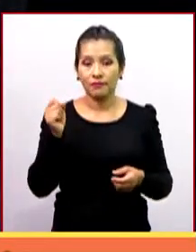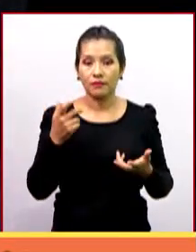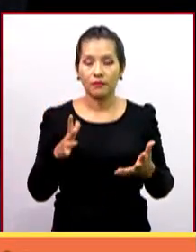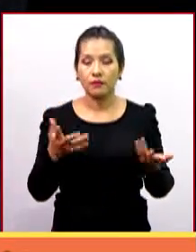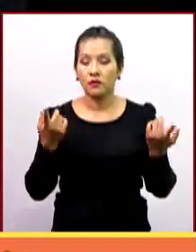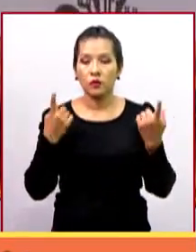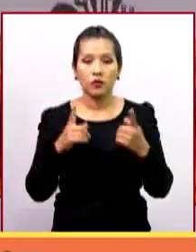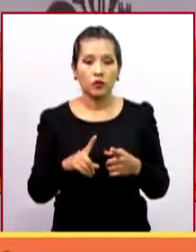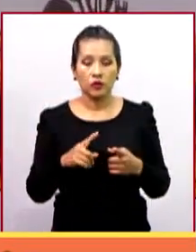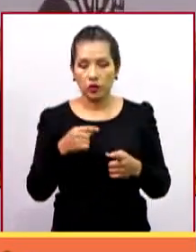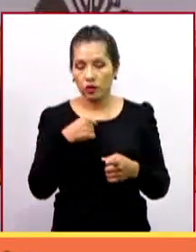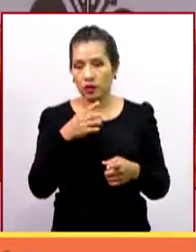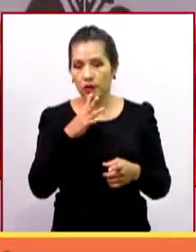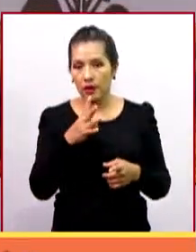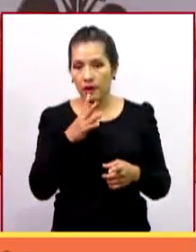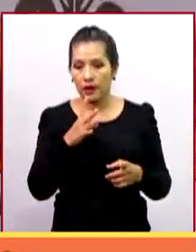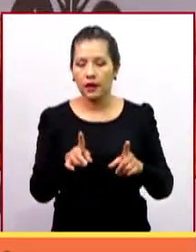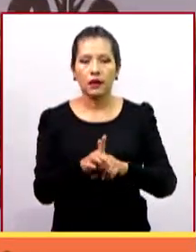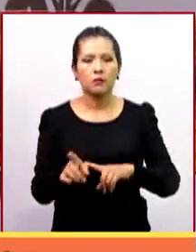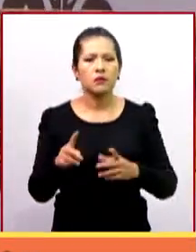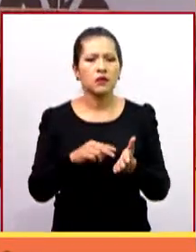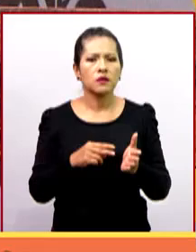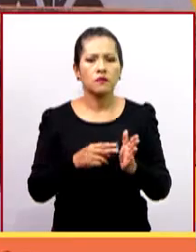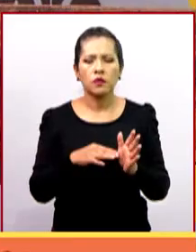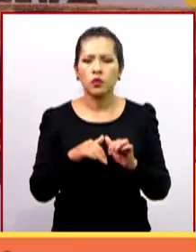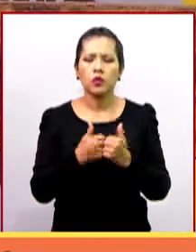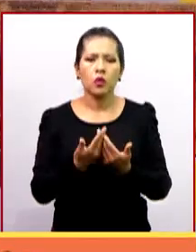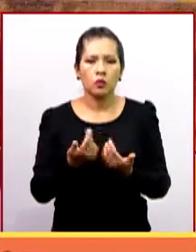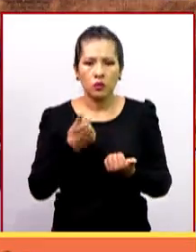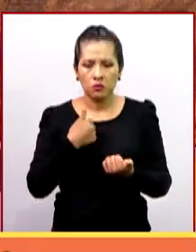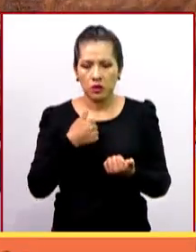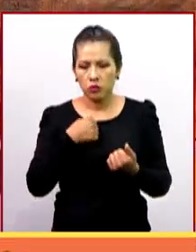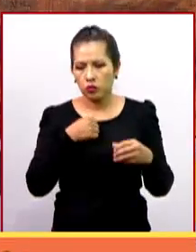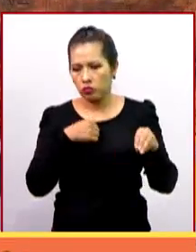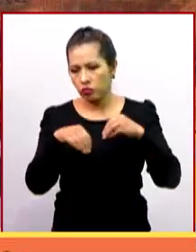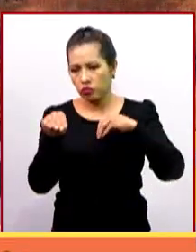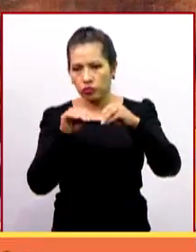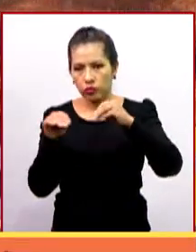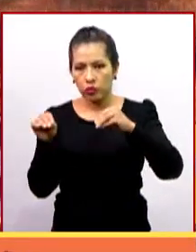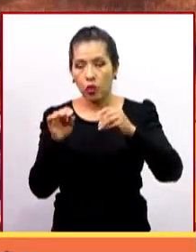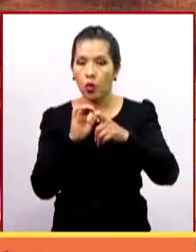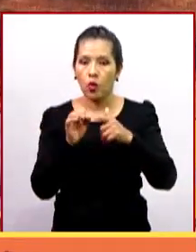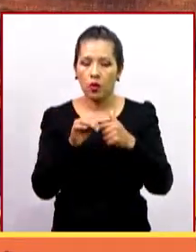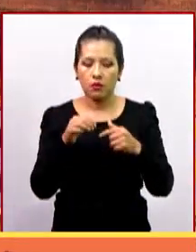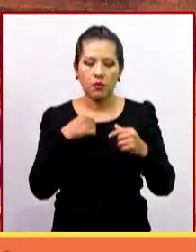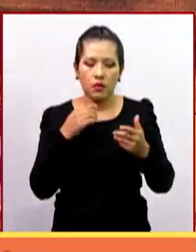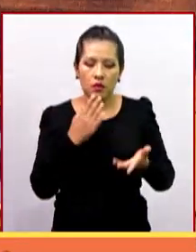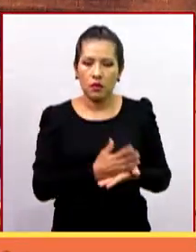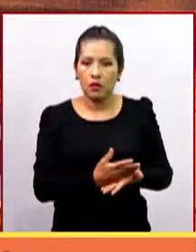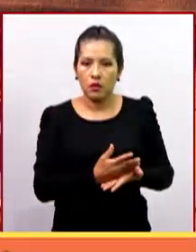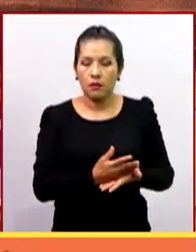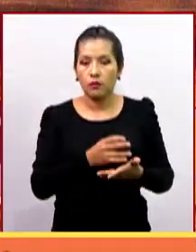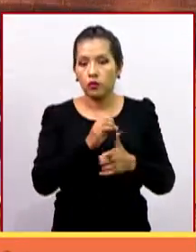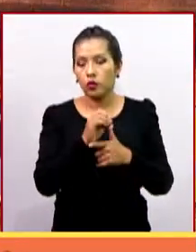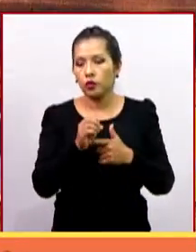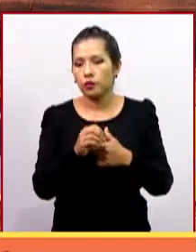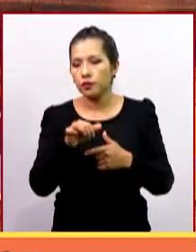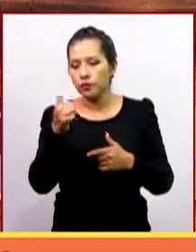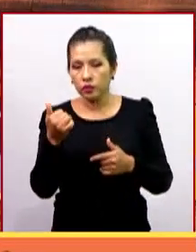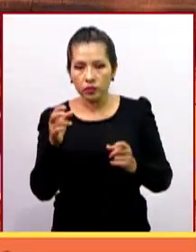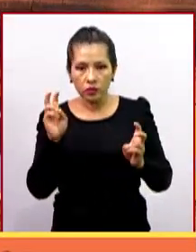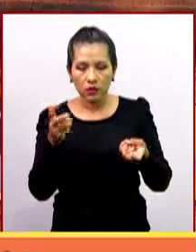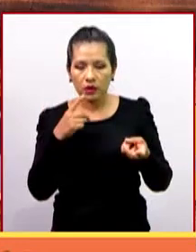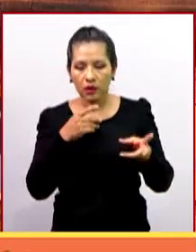elemento es cómo uno fluye también, si es agua estancada o si es río, ¿no? Entonces, como que hay